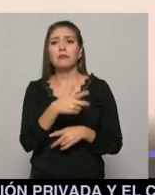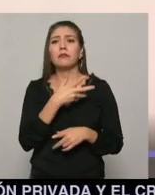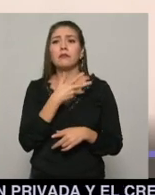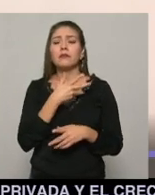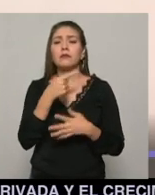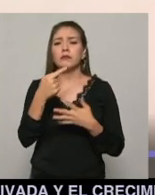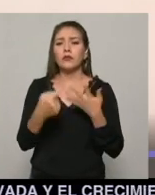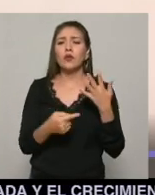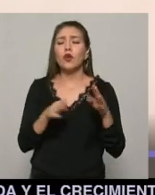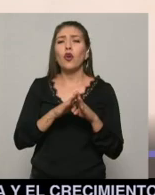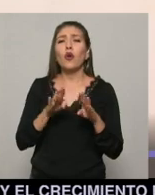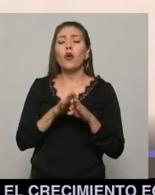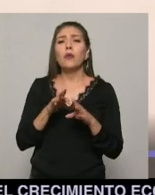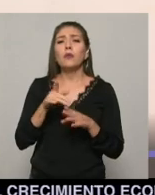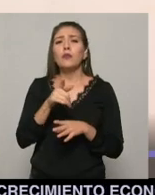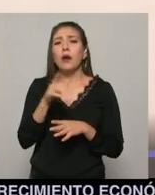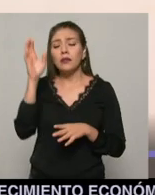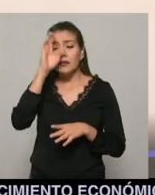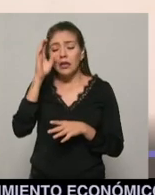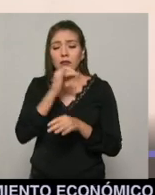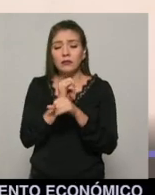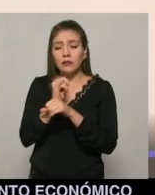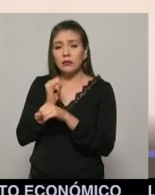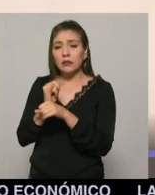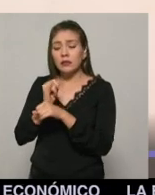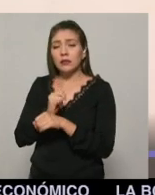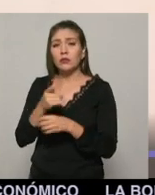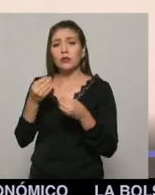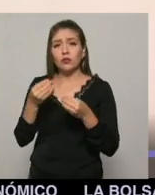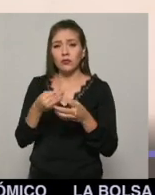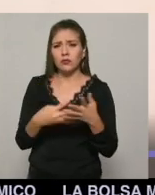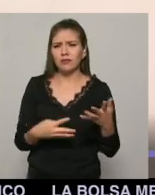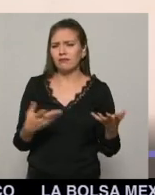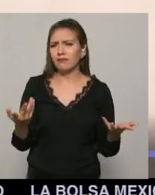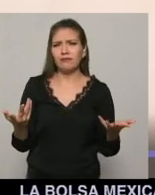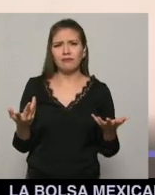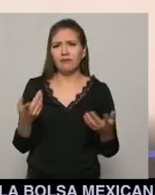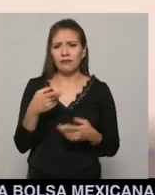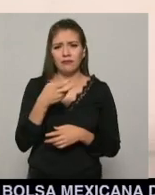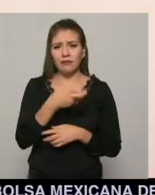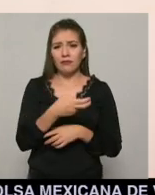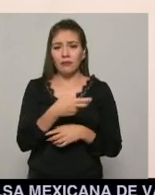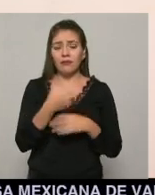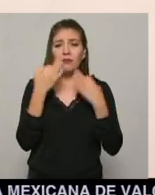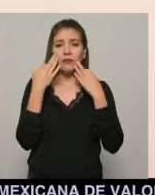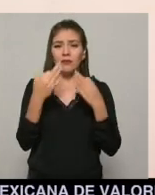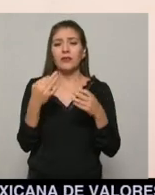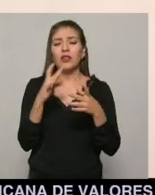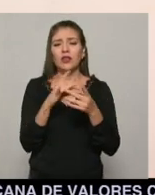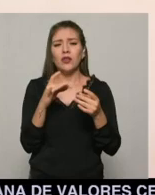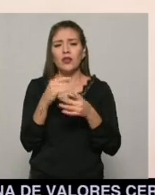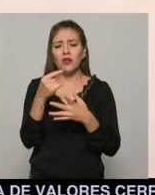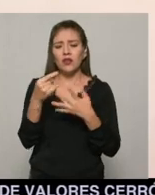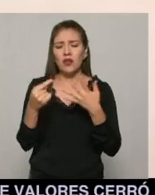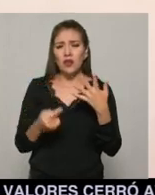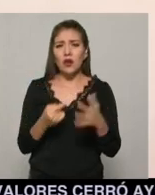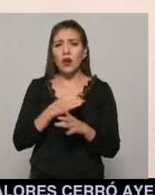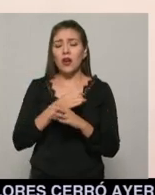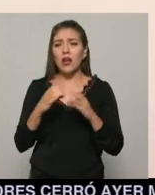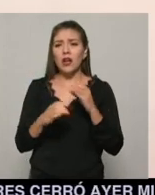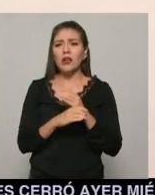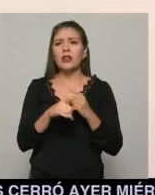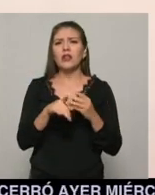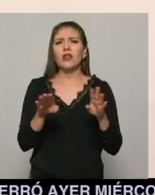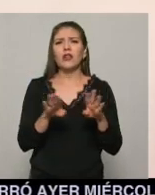rigor científico, ¿no? Incluso me parece un tanto ofensivo que en la exposición de motivos se esté parafraseando que